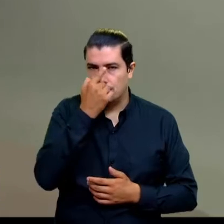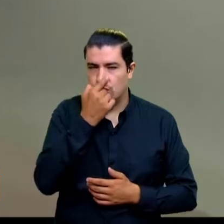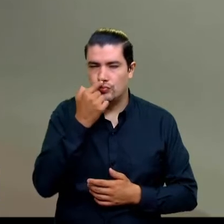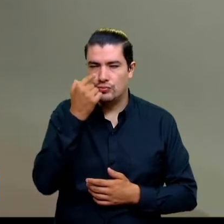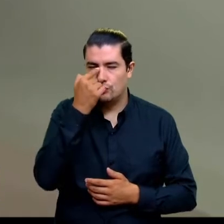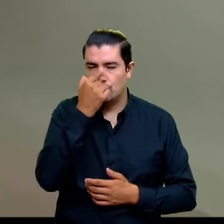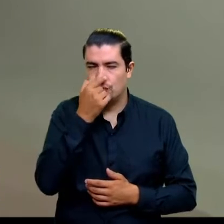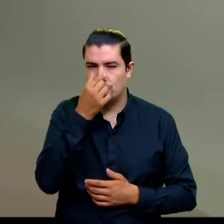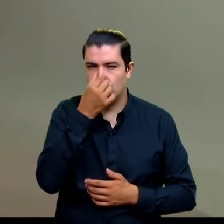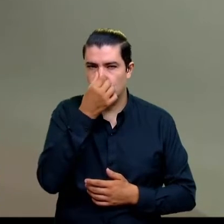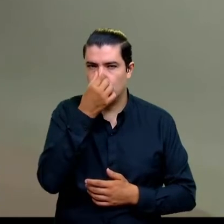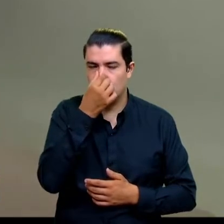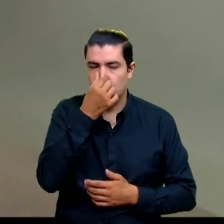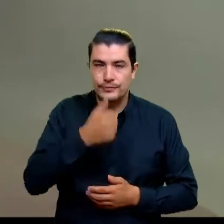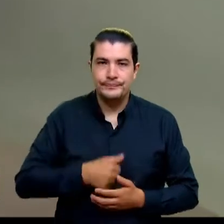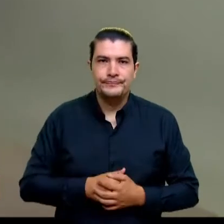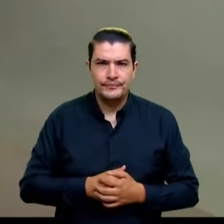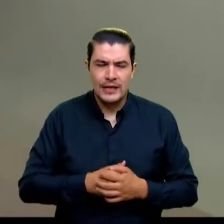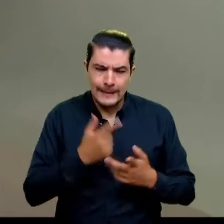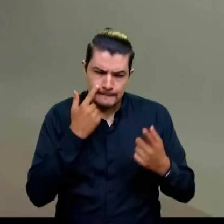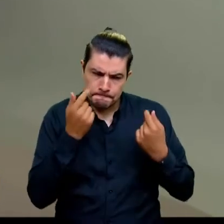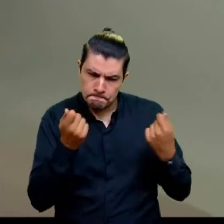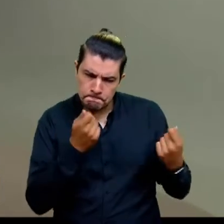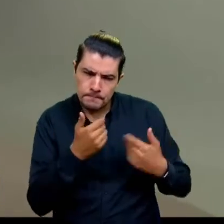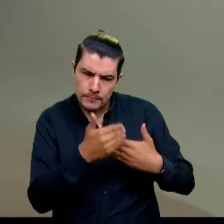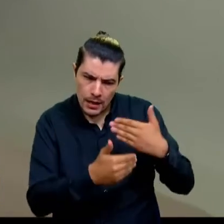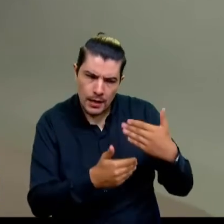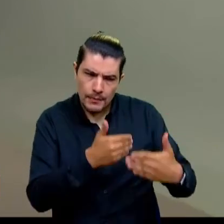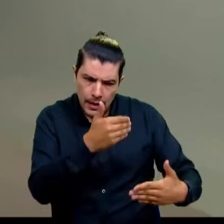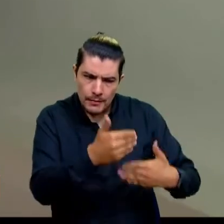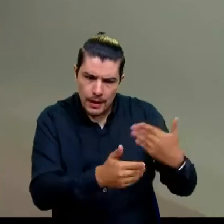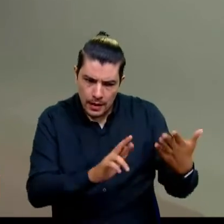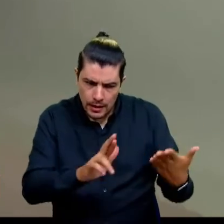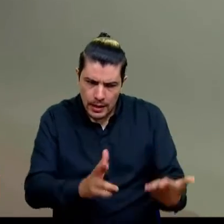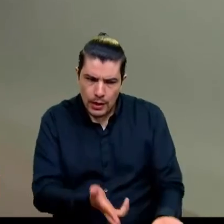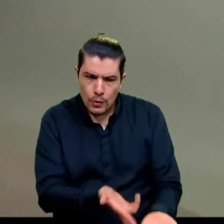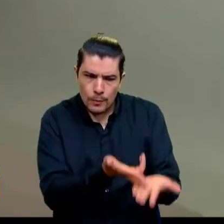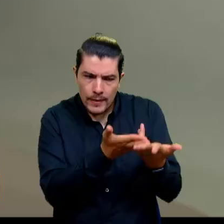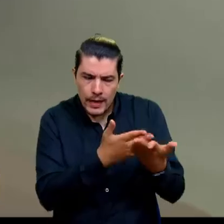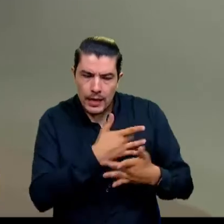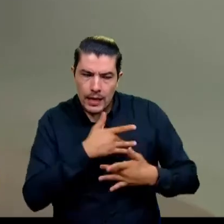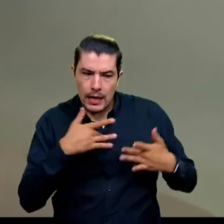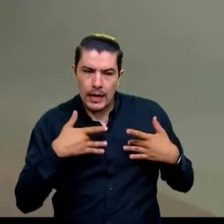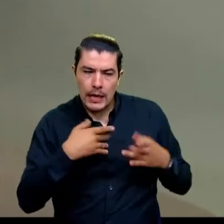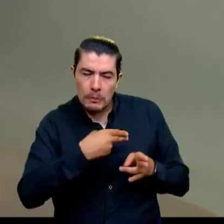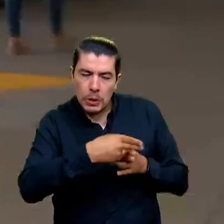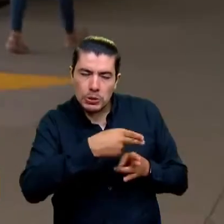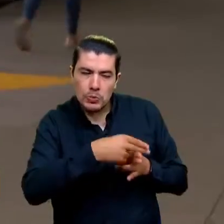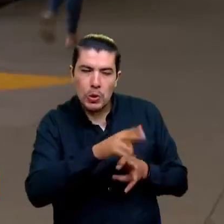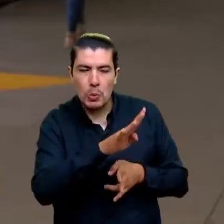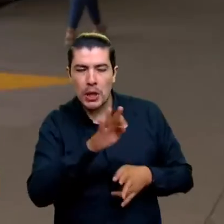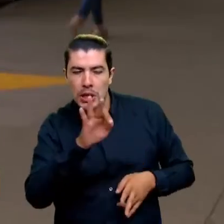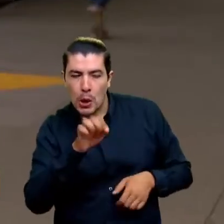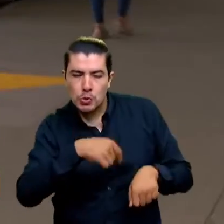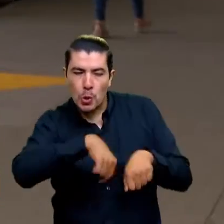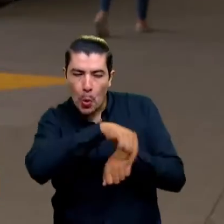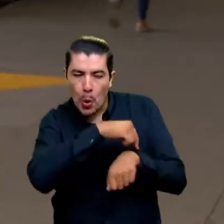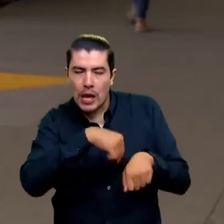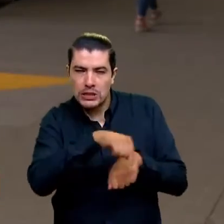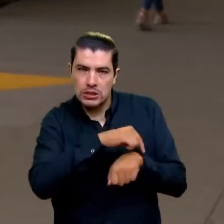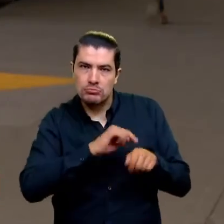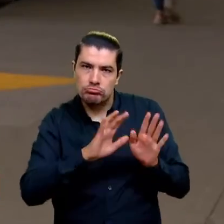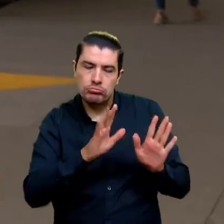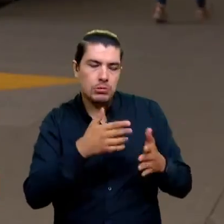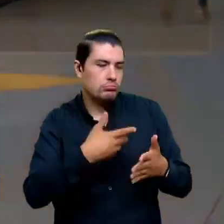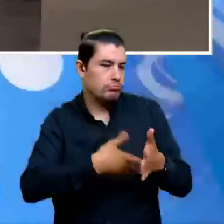Permanecen estables y, de acuerdo a la evolución, es posible que en 24 o 48 horas ya estén dados de alta. Seguiremos